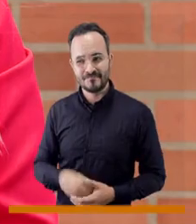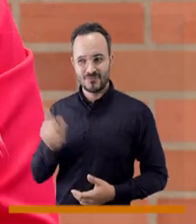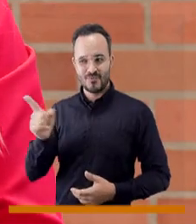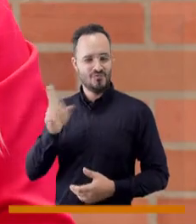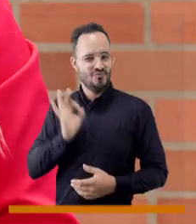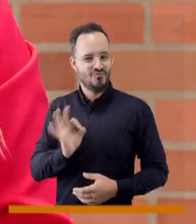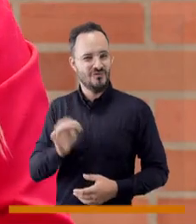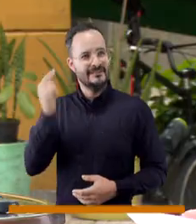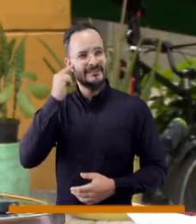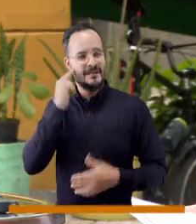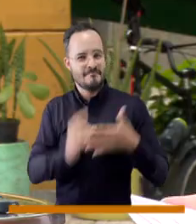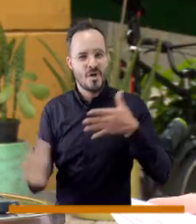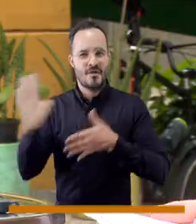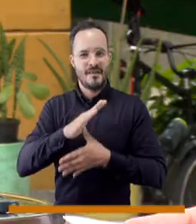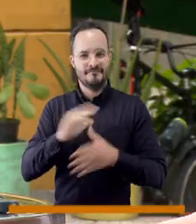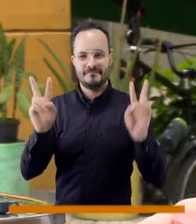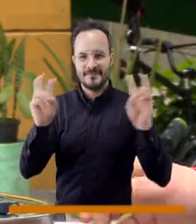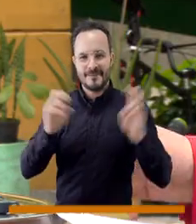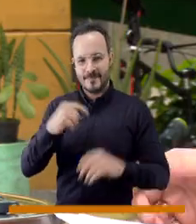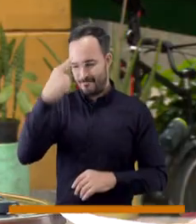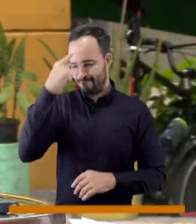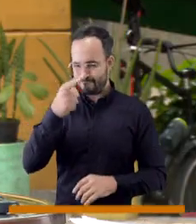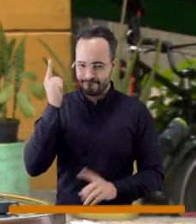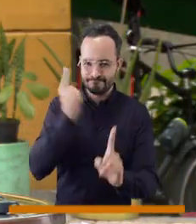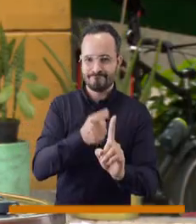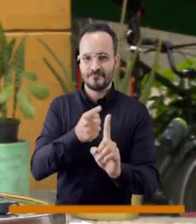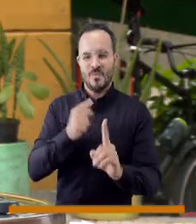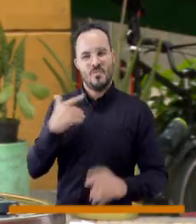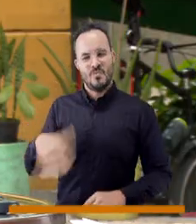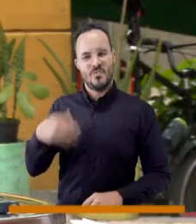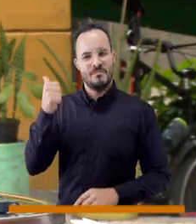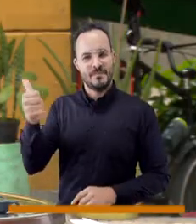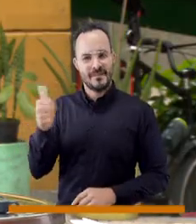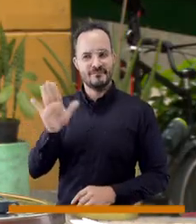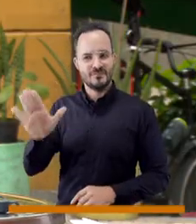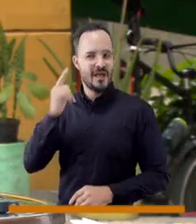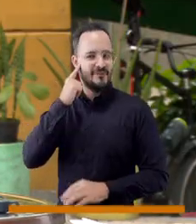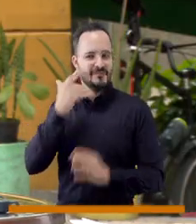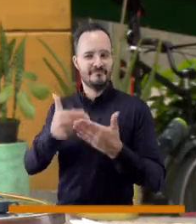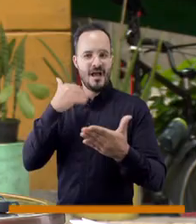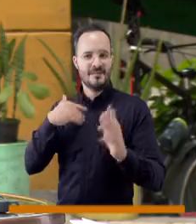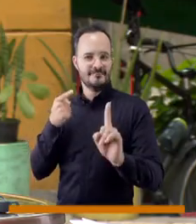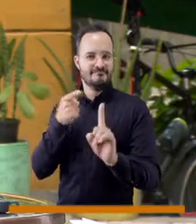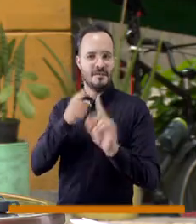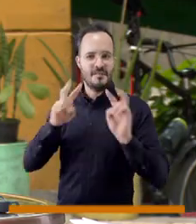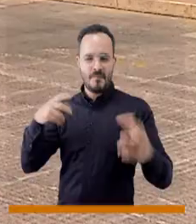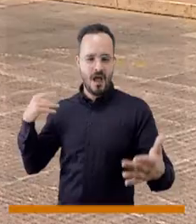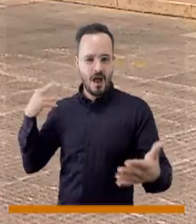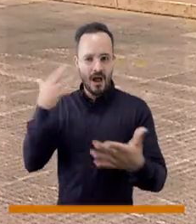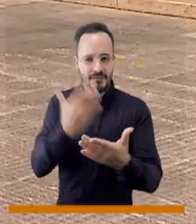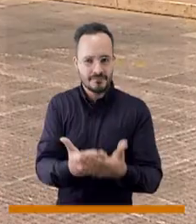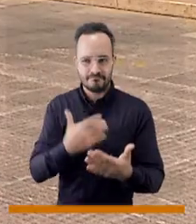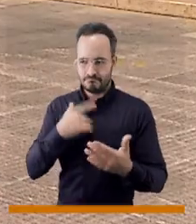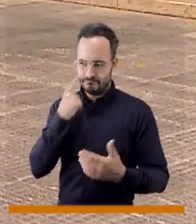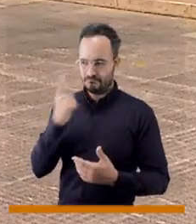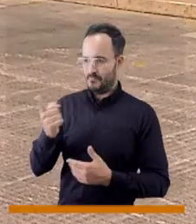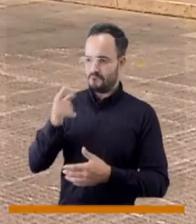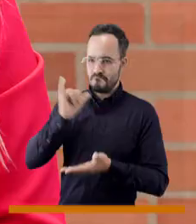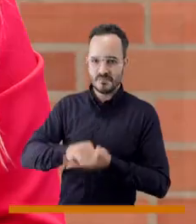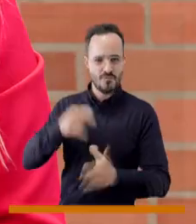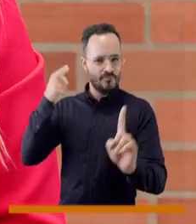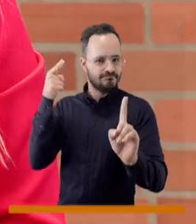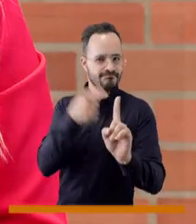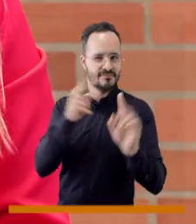como siempre fiel a su ruta prioritaria, la línea que ha marcado desde su curul en esta en ese